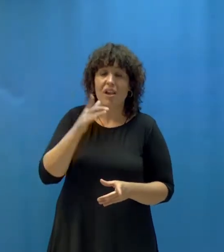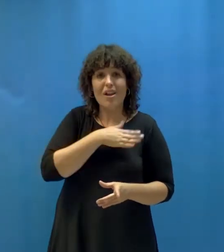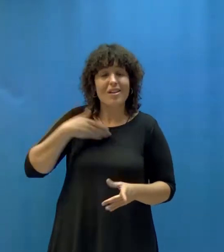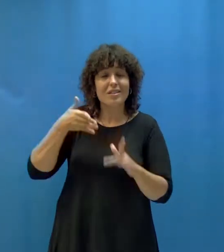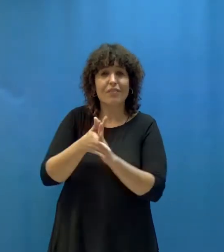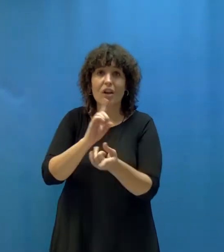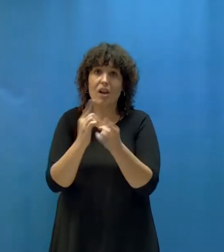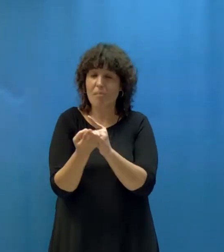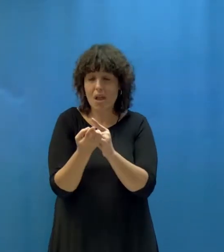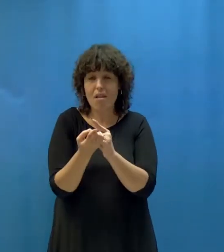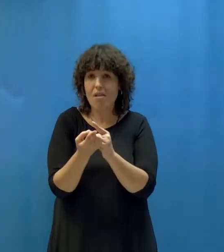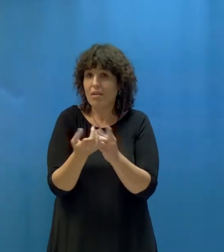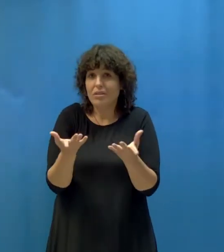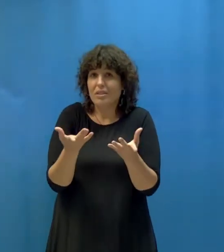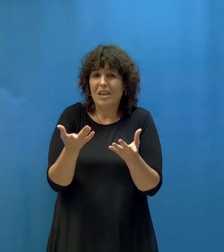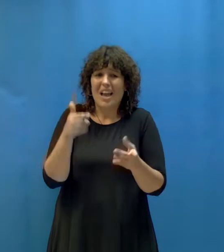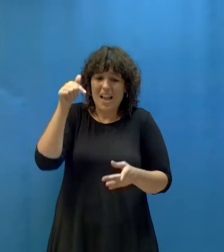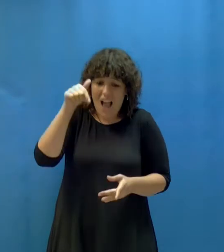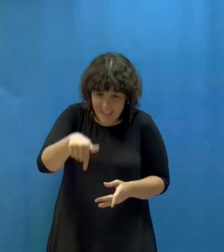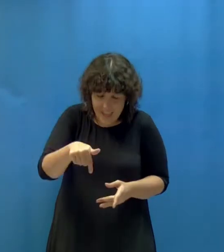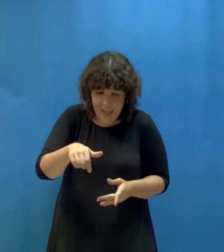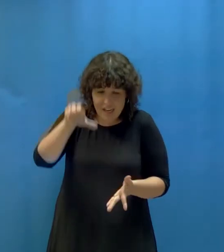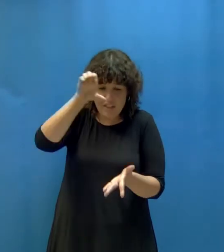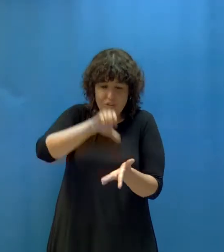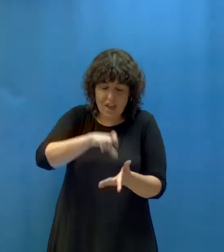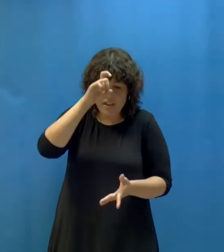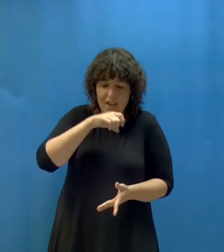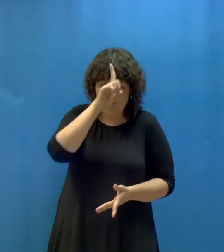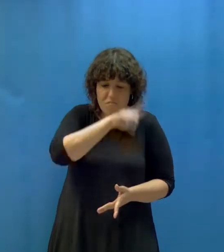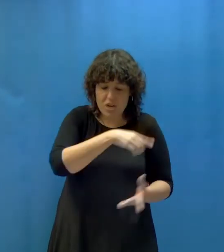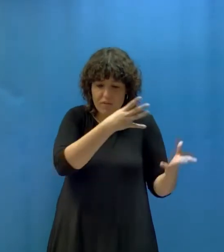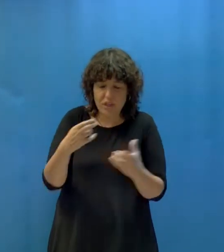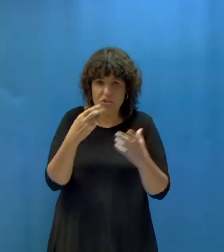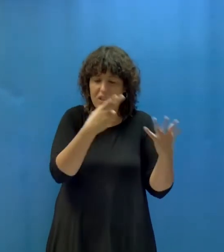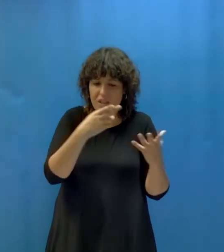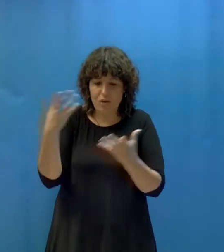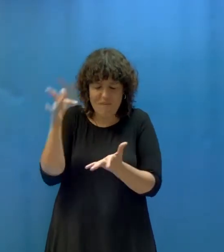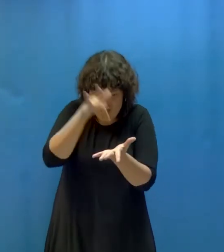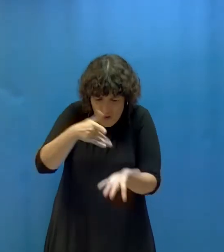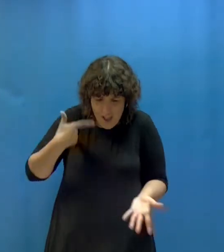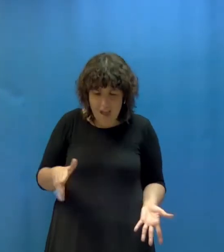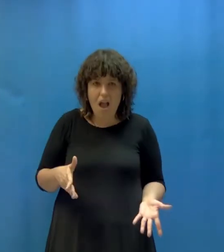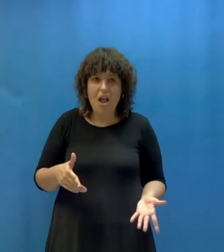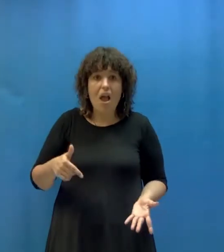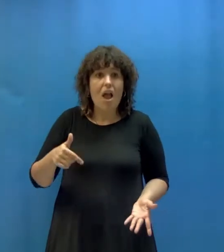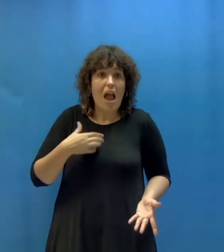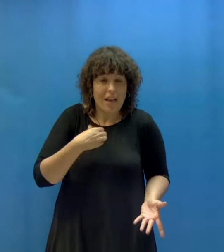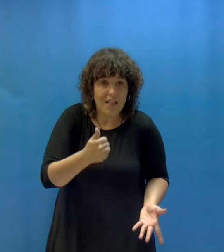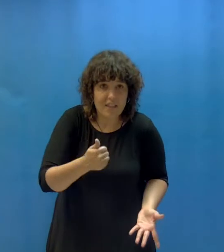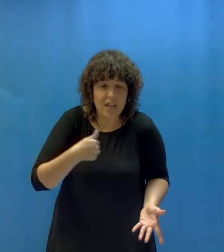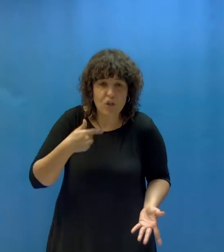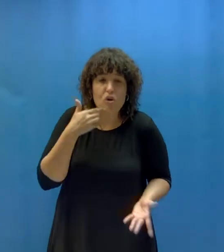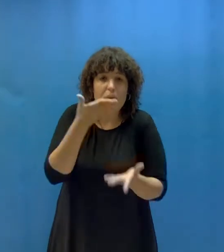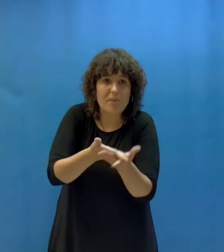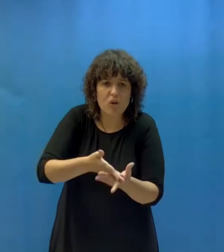señora alcaldesa, ya pasó en esta ciudad en el año 1979. Yo le pido, alcaldesa, que sea pastora,